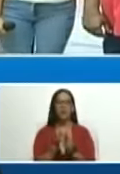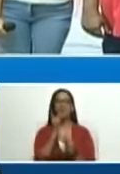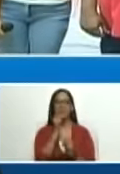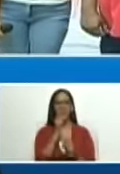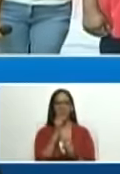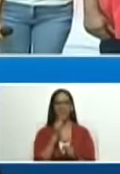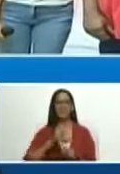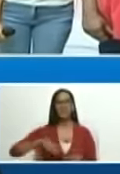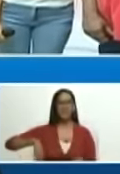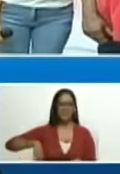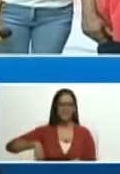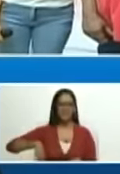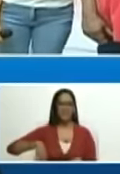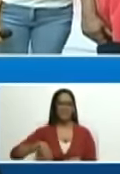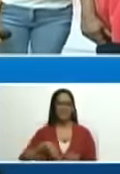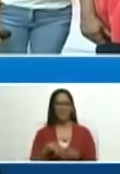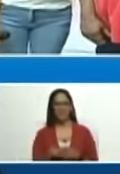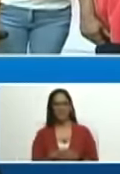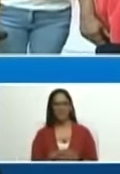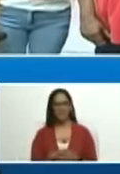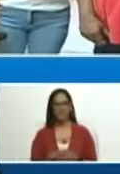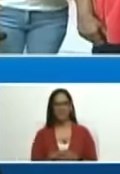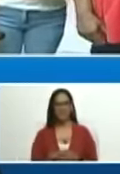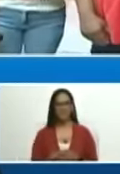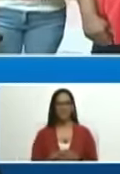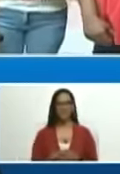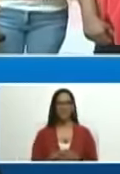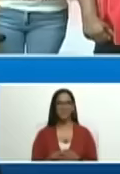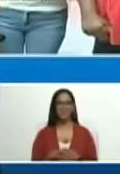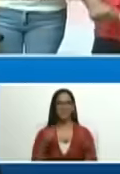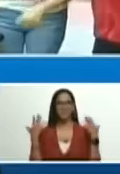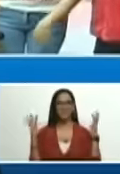de la Guayana Esequiba.